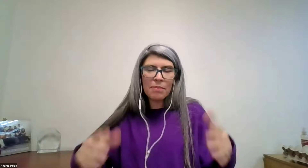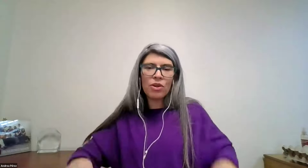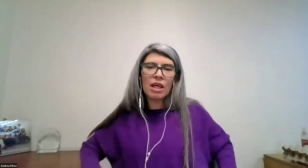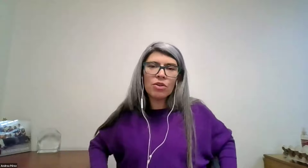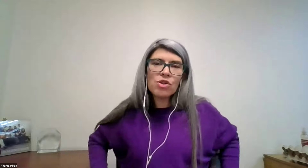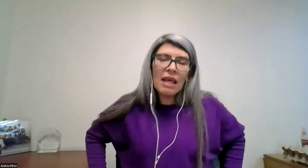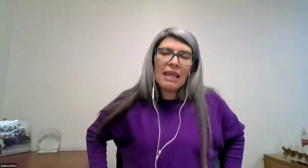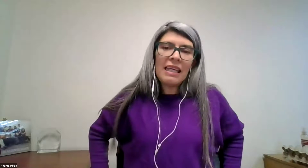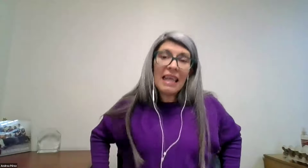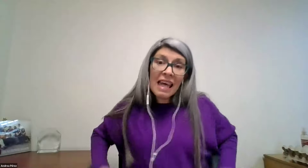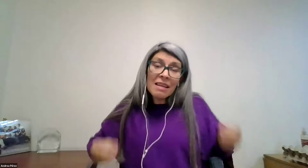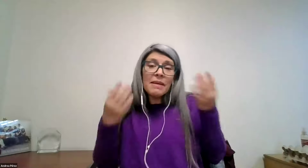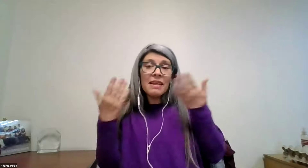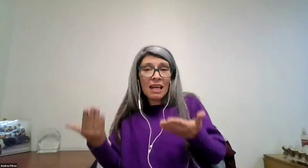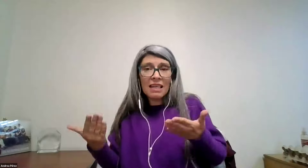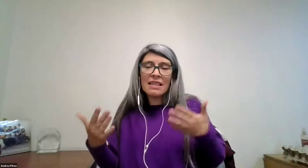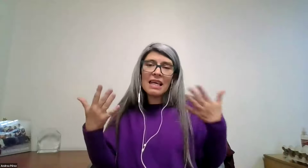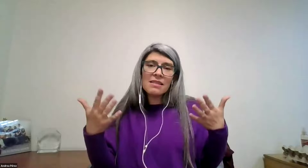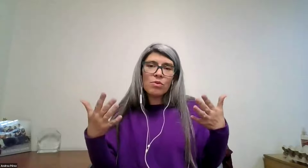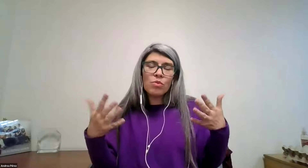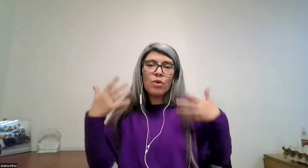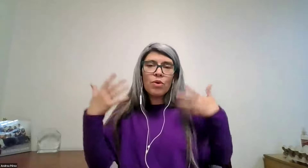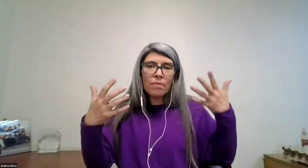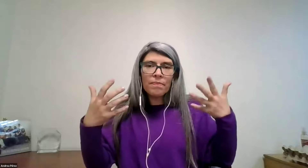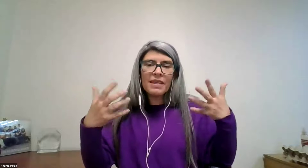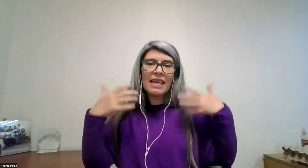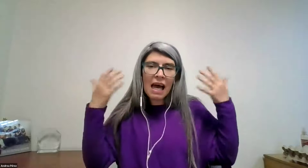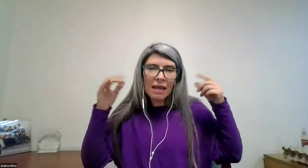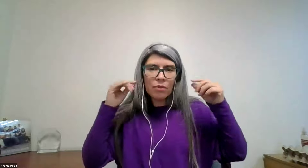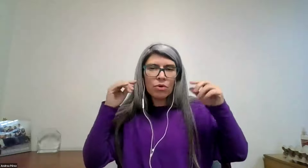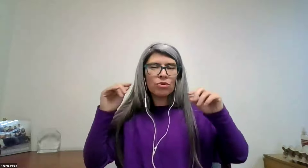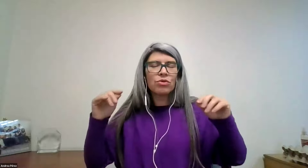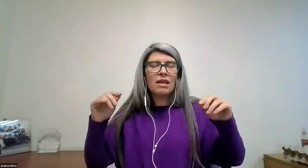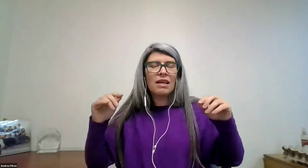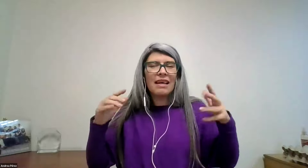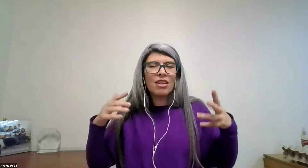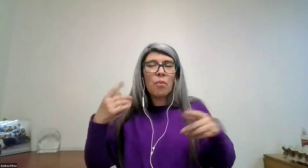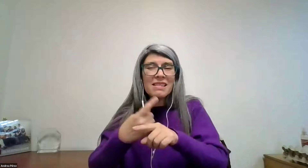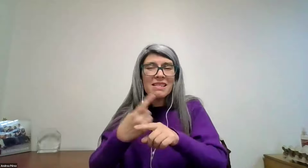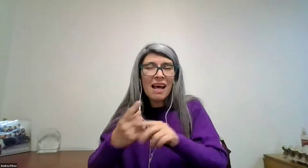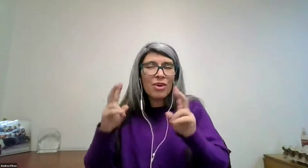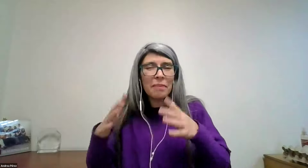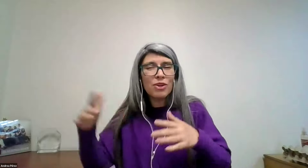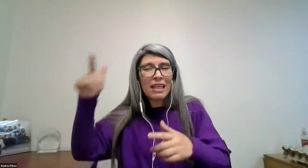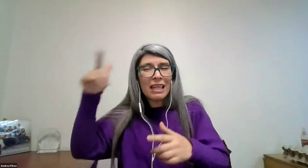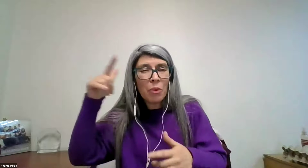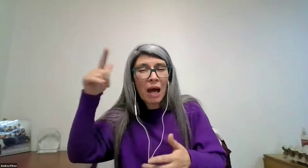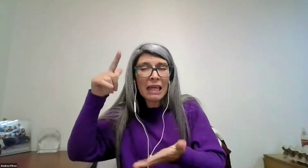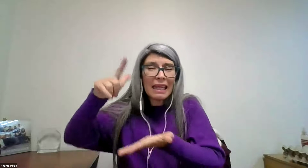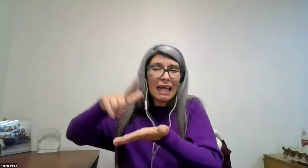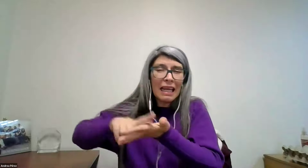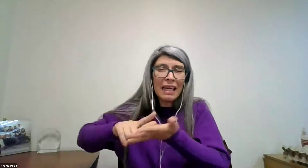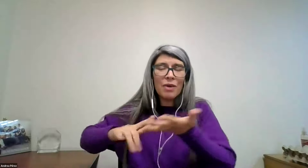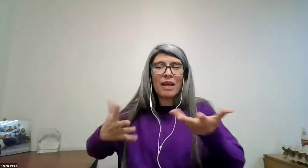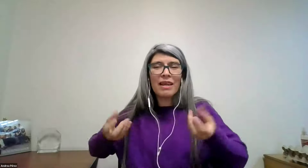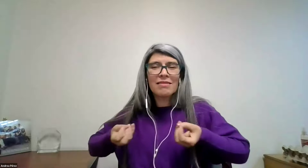diferentes proyectos y la idea de invitarlas es un poco que ya hemos conversado respecto del lenguaje,